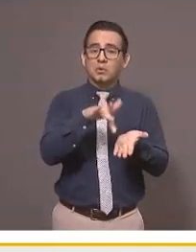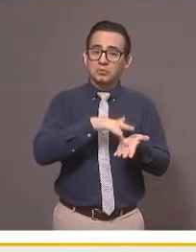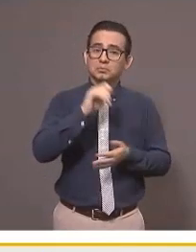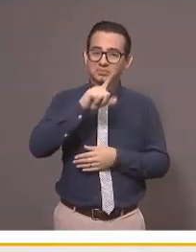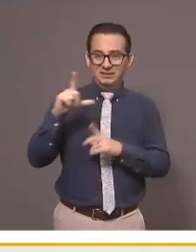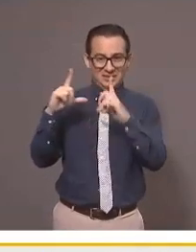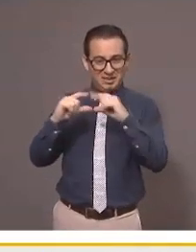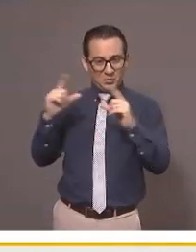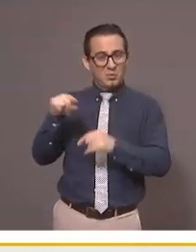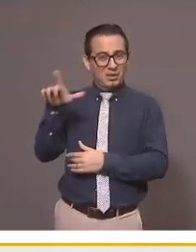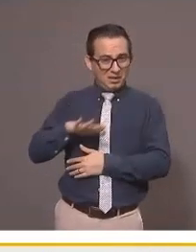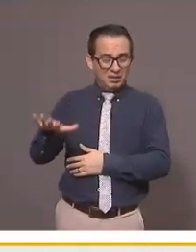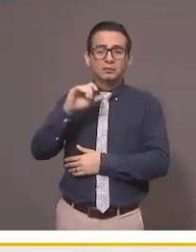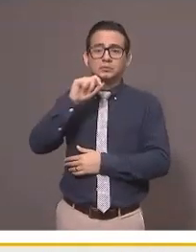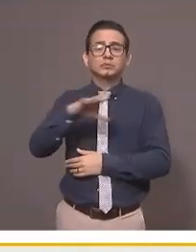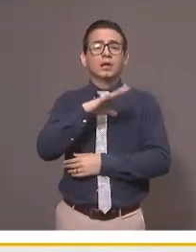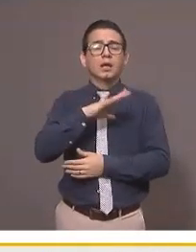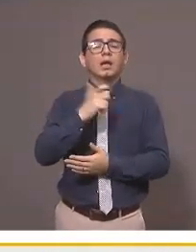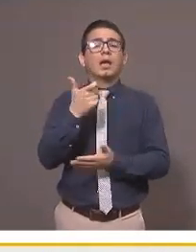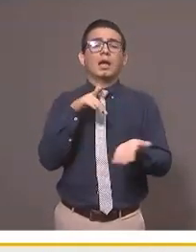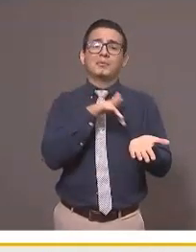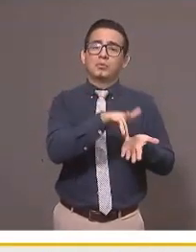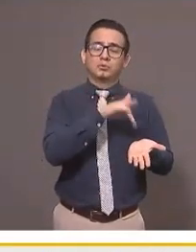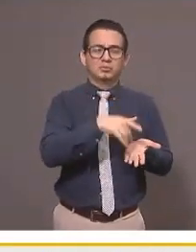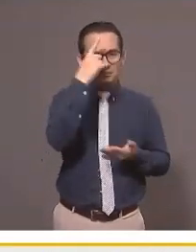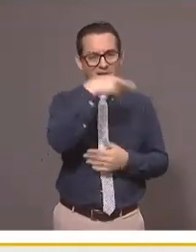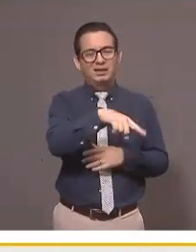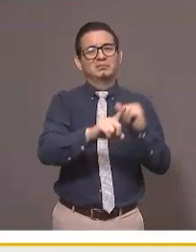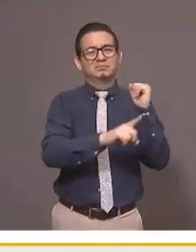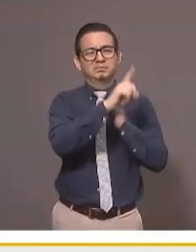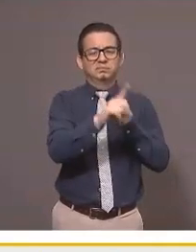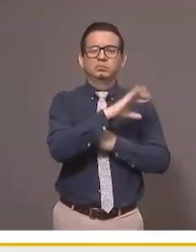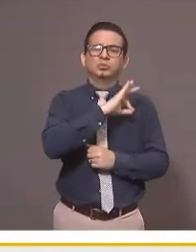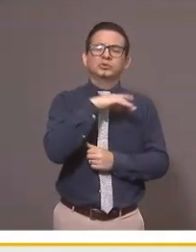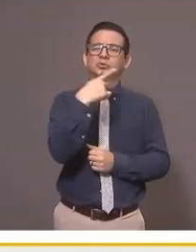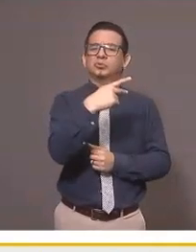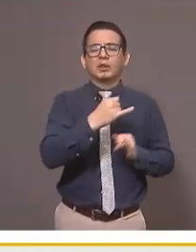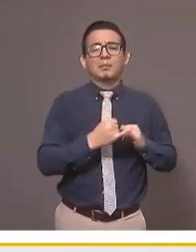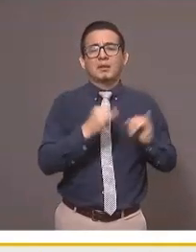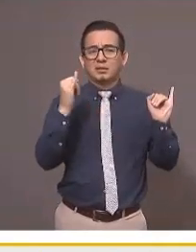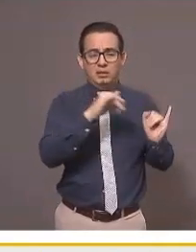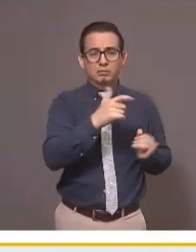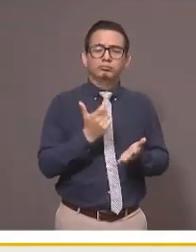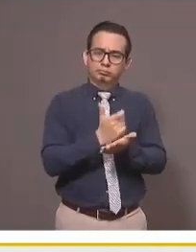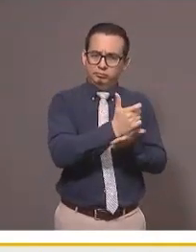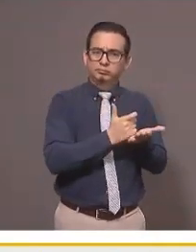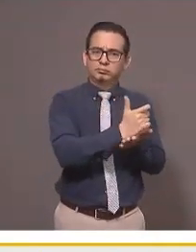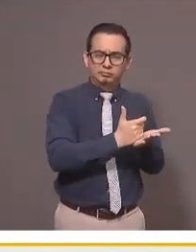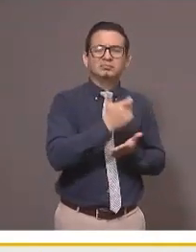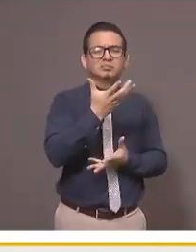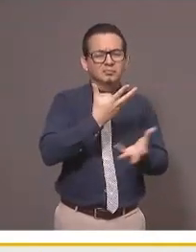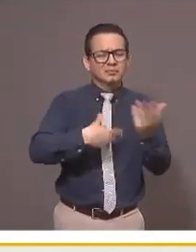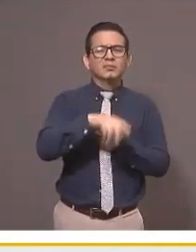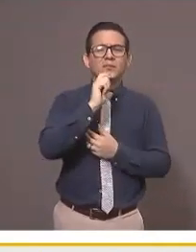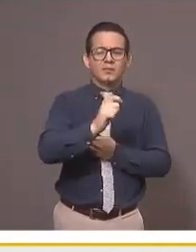zapopan para las mujeres a fin de que puedan liberarse de sus violentadores dándoles independencia económica a través de un